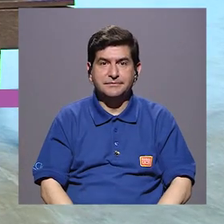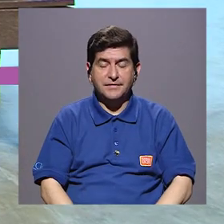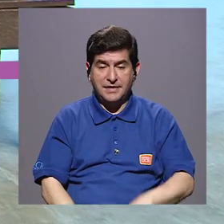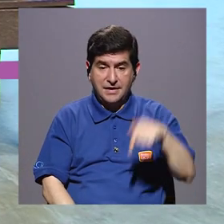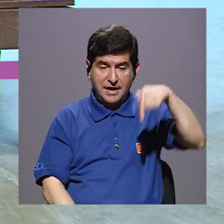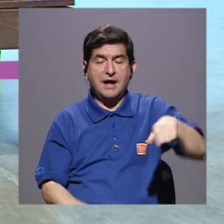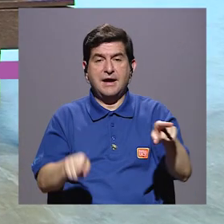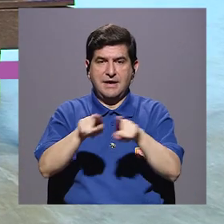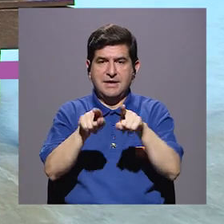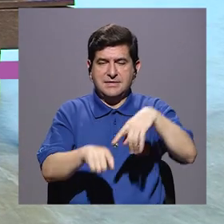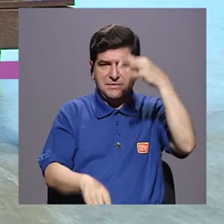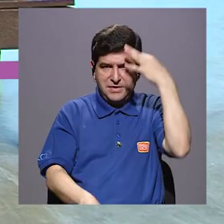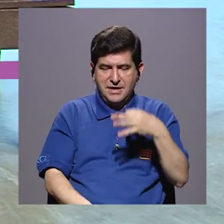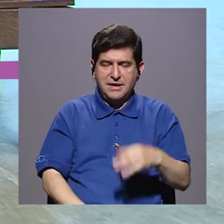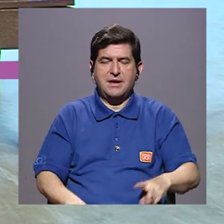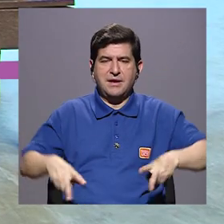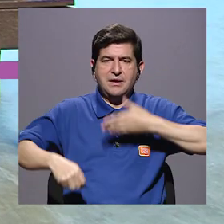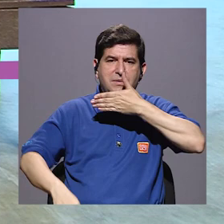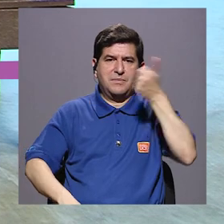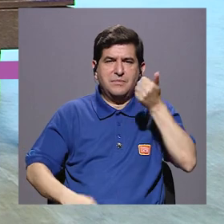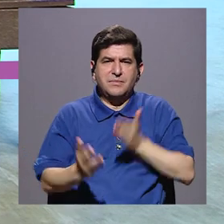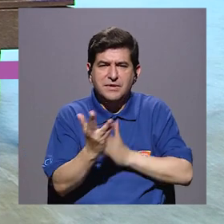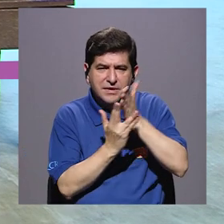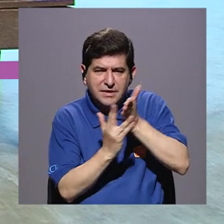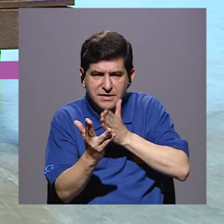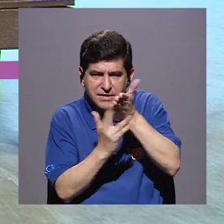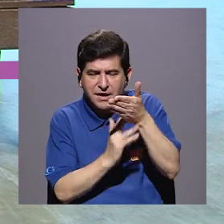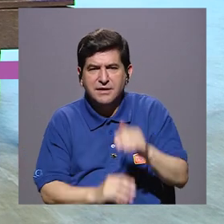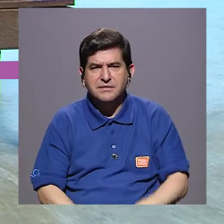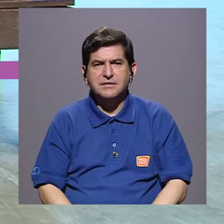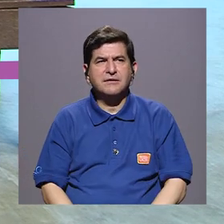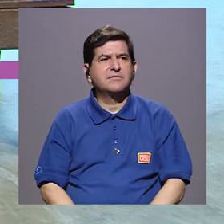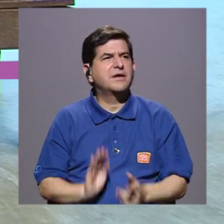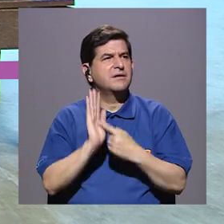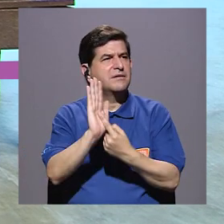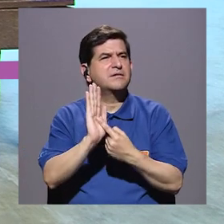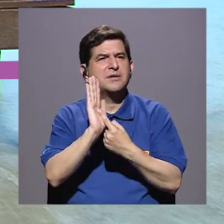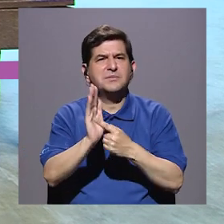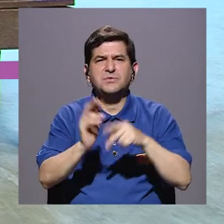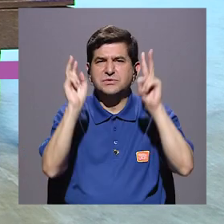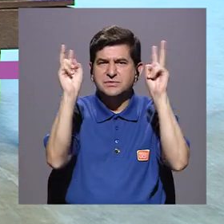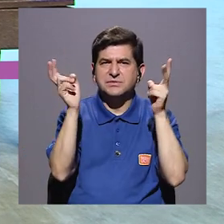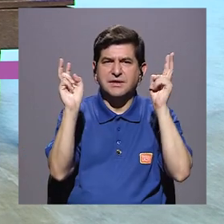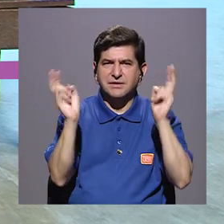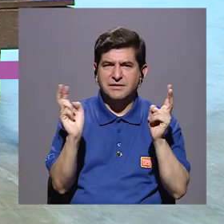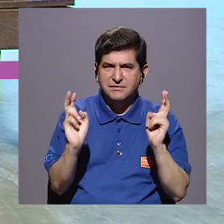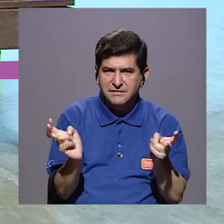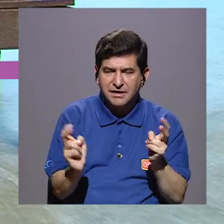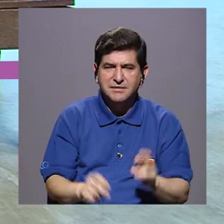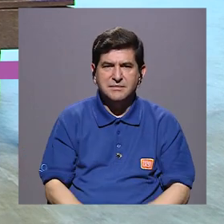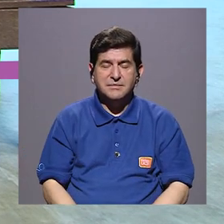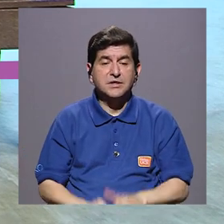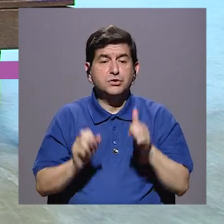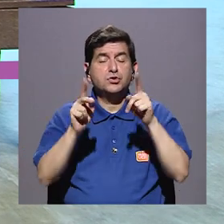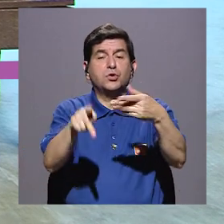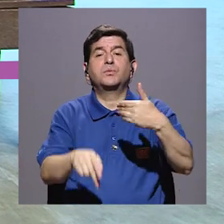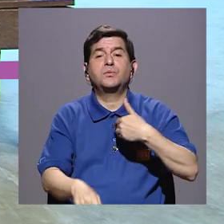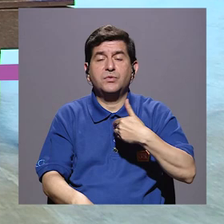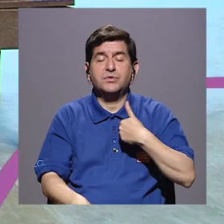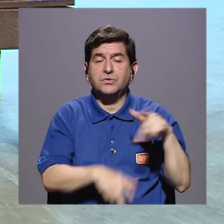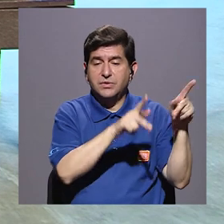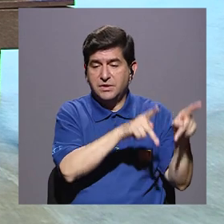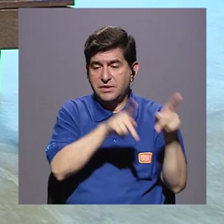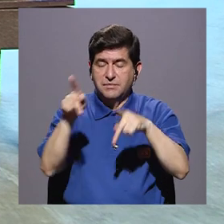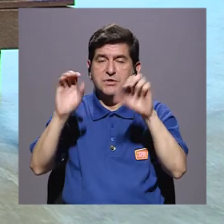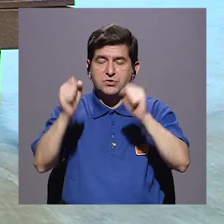lo que apostamos acá también en Vivir Mejor, ¿verdad? A través de, digamos, de mostrar un poco acerca de estos temas y de las posibilidades que existen